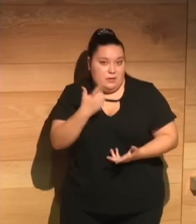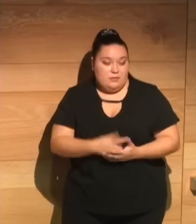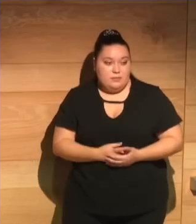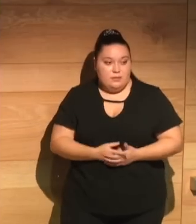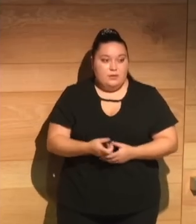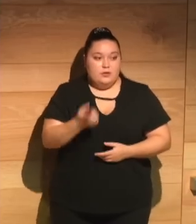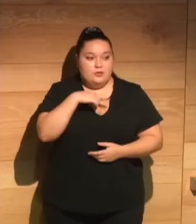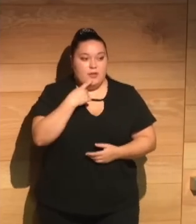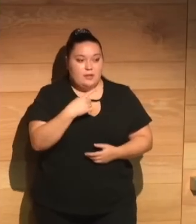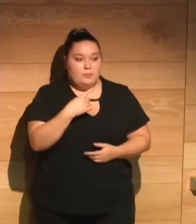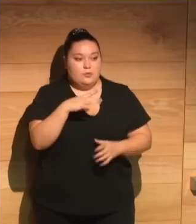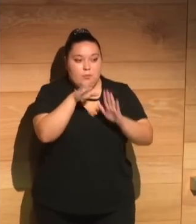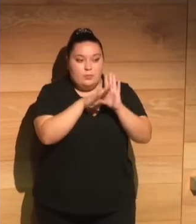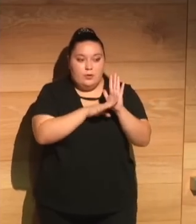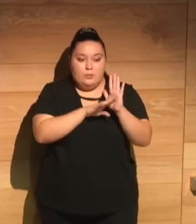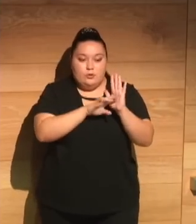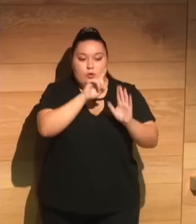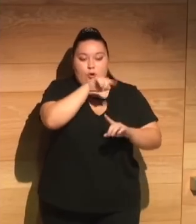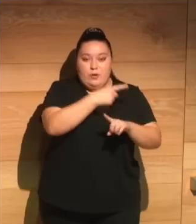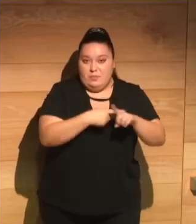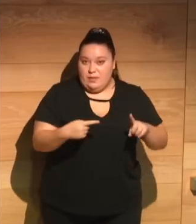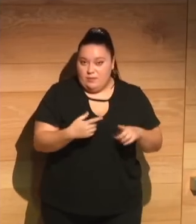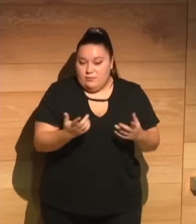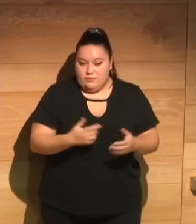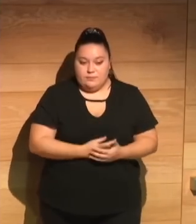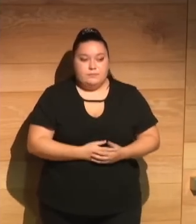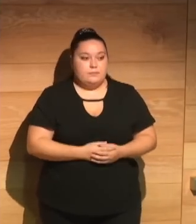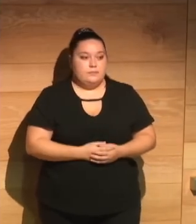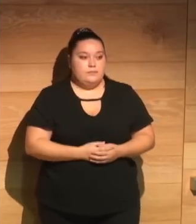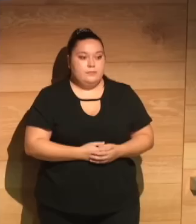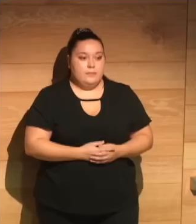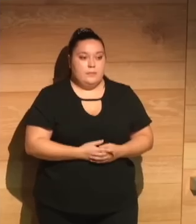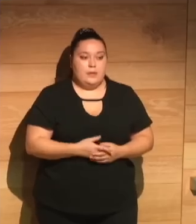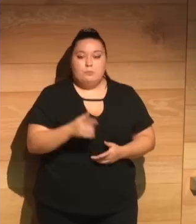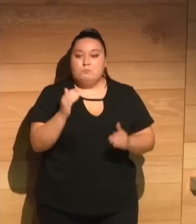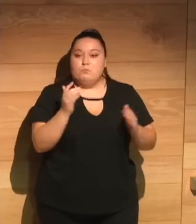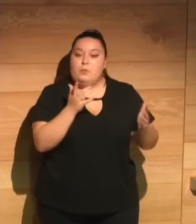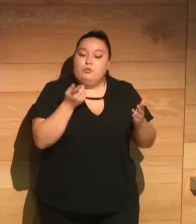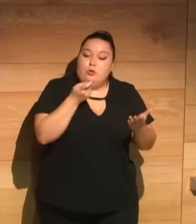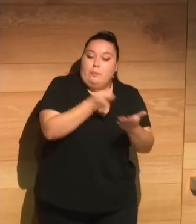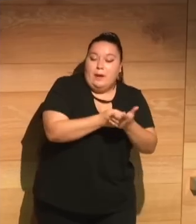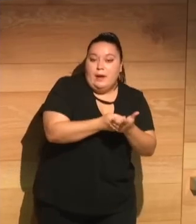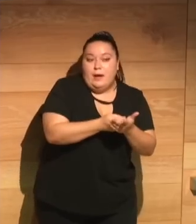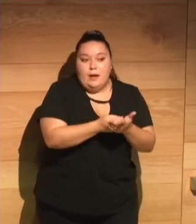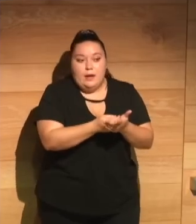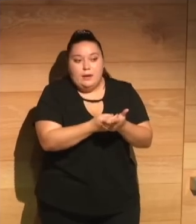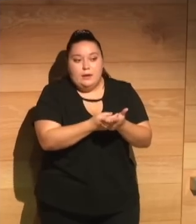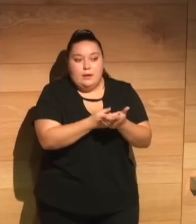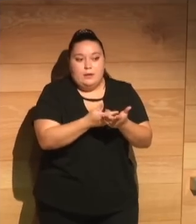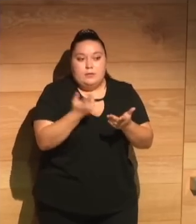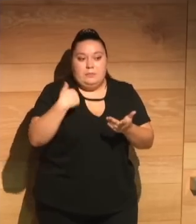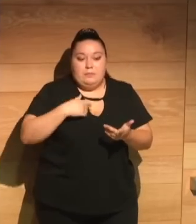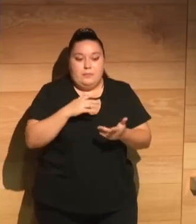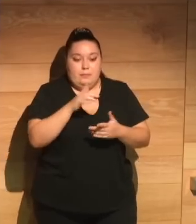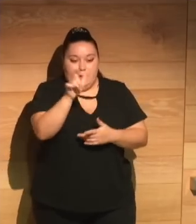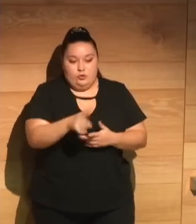Decíamos, ¿por qué no decimos que el programa va a ser de hora y media? Pues y cuando llega a darle la propina al acomodador, un programa moderno, bueno, en vez de irnos